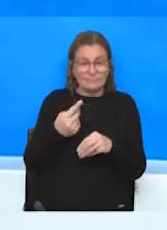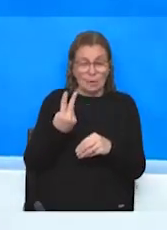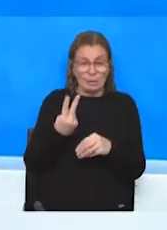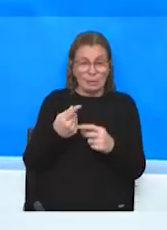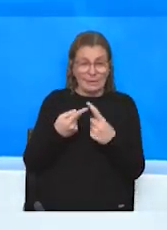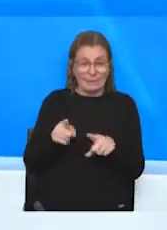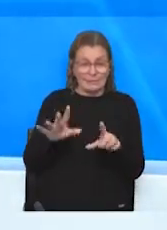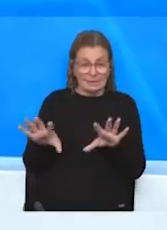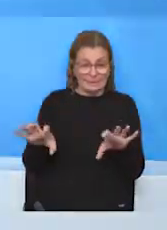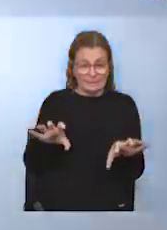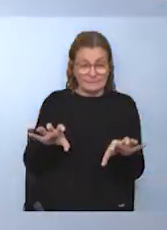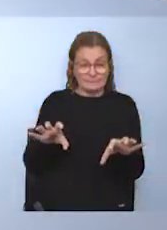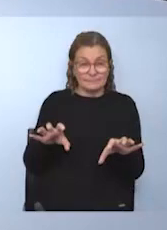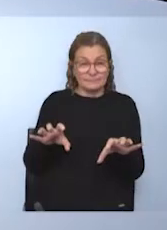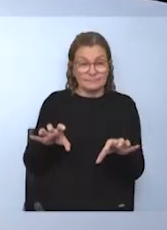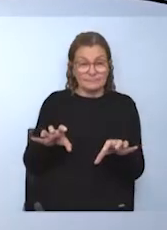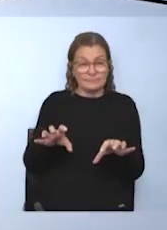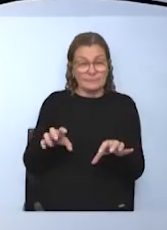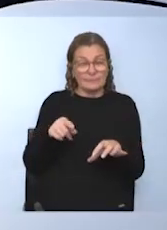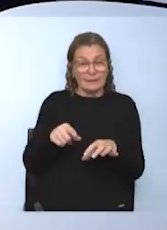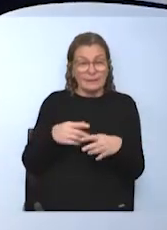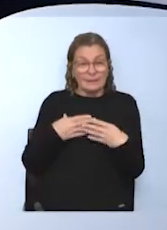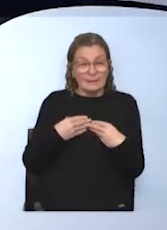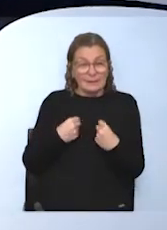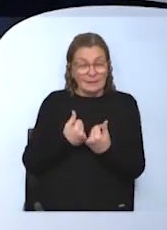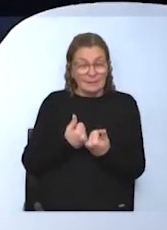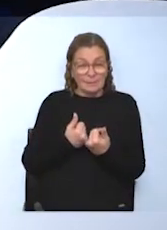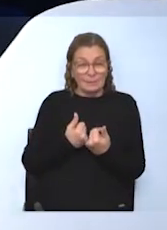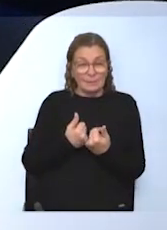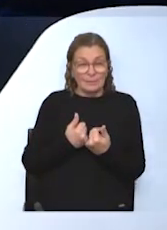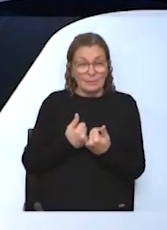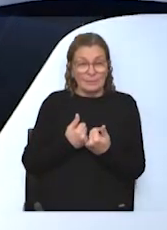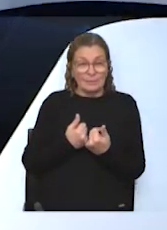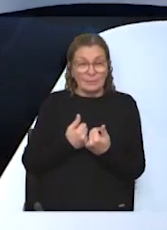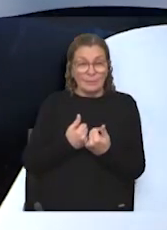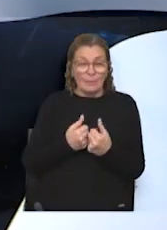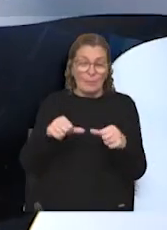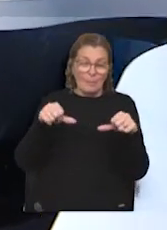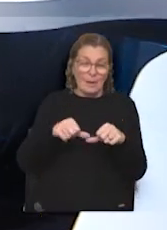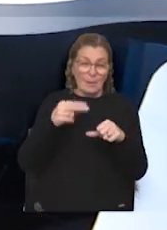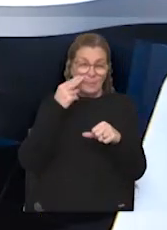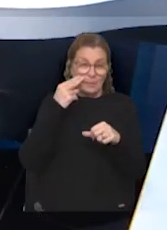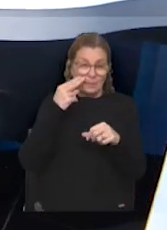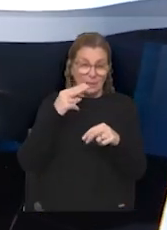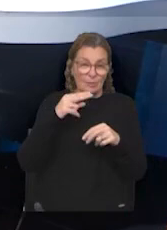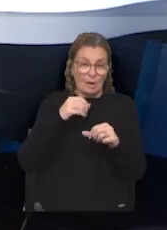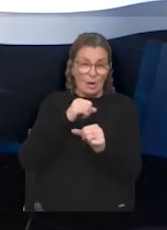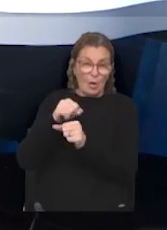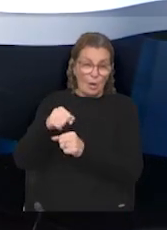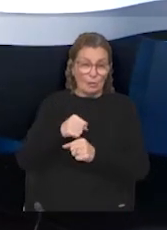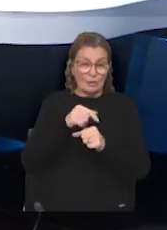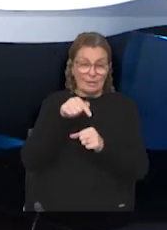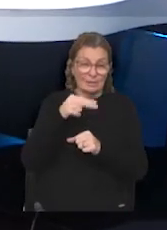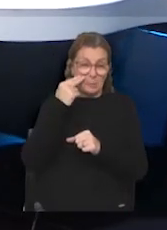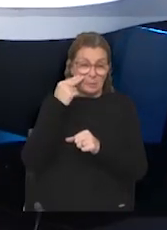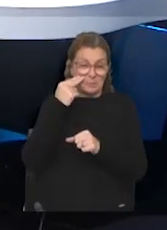Una e Ese es sentimiento que se cometió una gran injusticia con las hoas populares a raíz de todo esto y